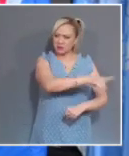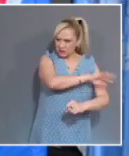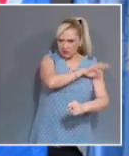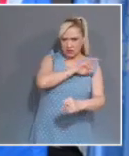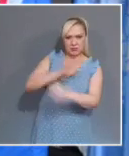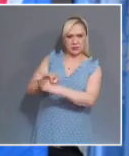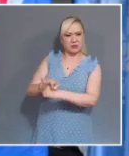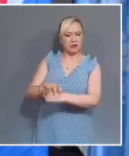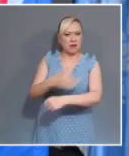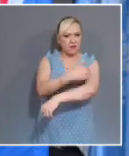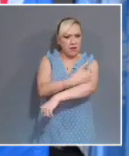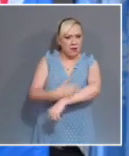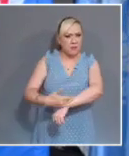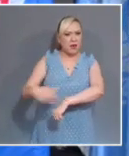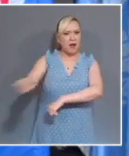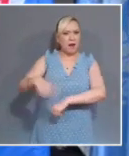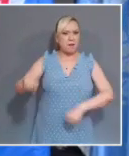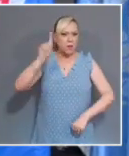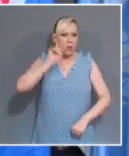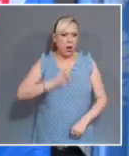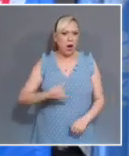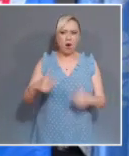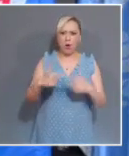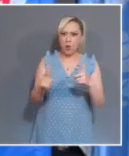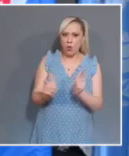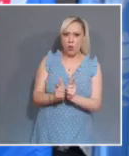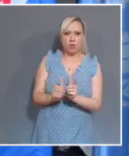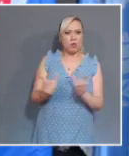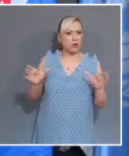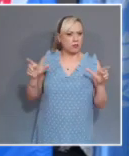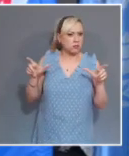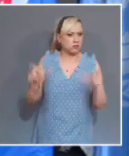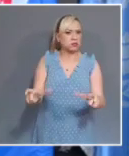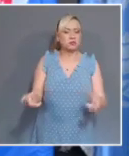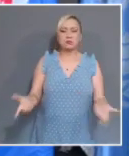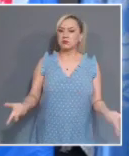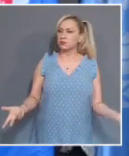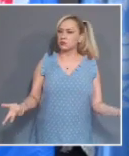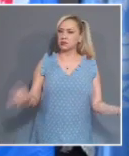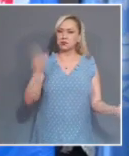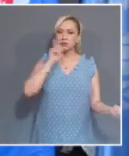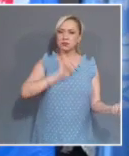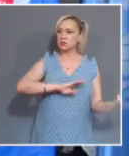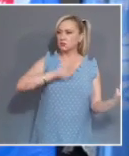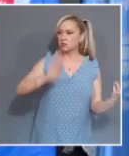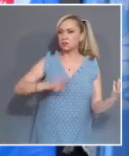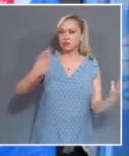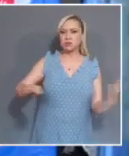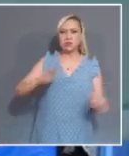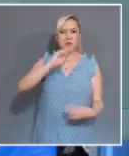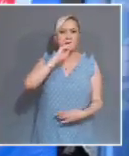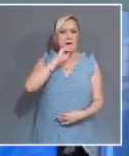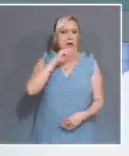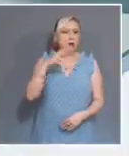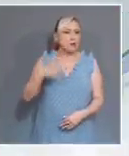colectivos a los que pertenecían. Para el canal del Poder Judicial de la Federación, Lorena Sánchez Cabrera.